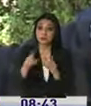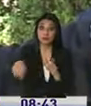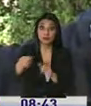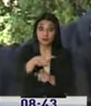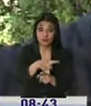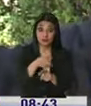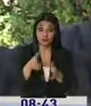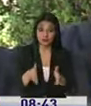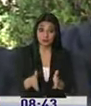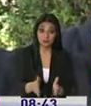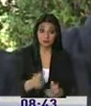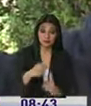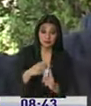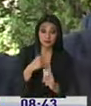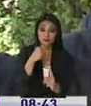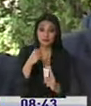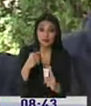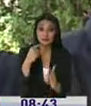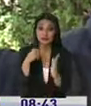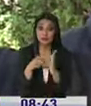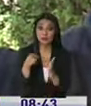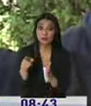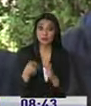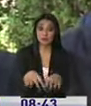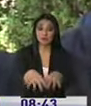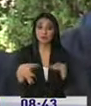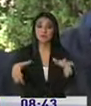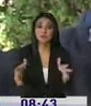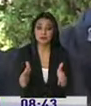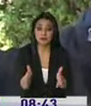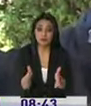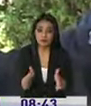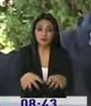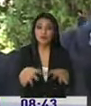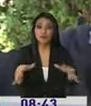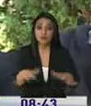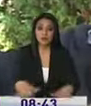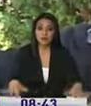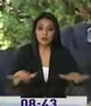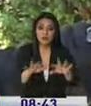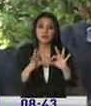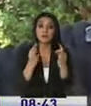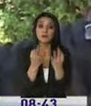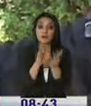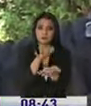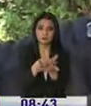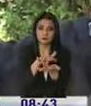que los restos que los tienen expuestos en sus respectivos mausoleos familiares,